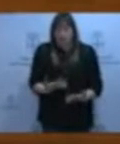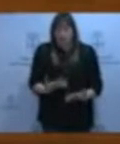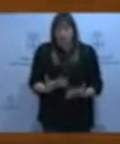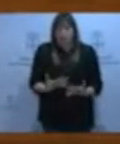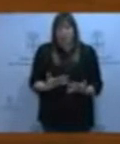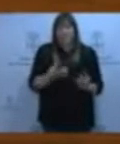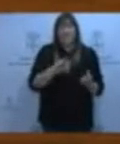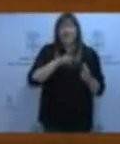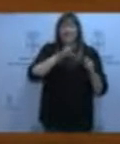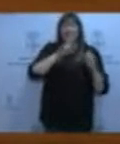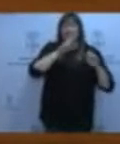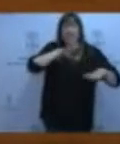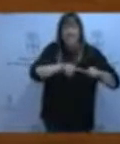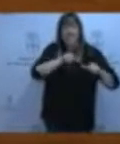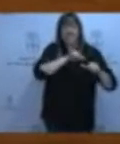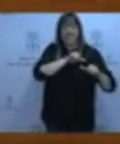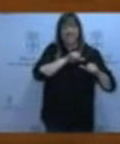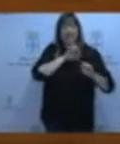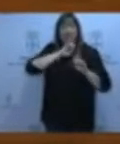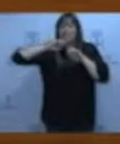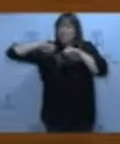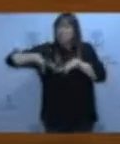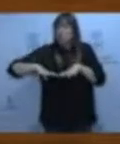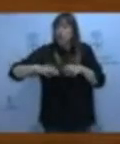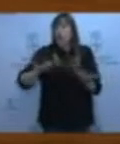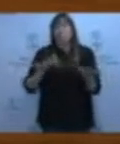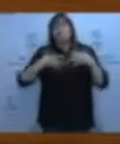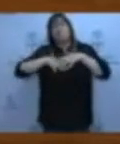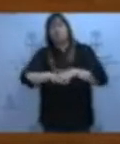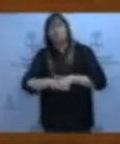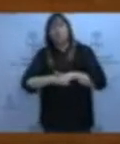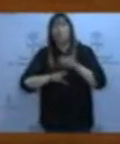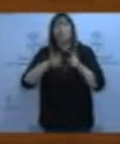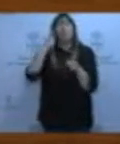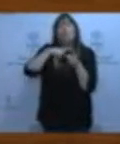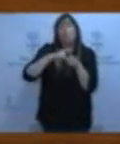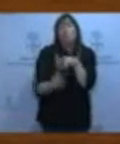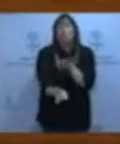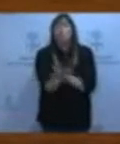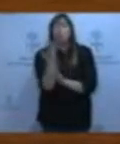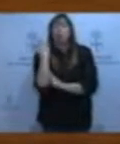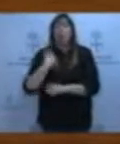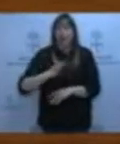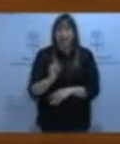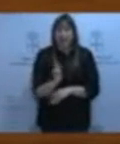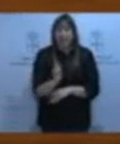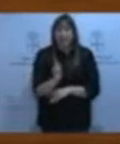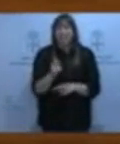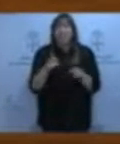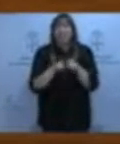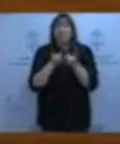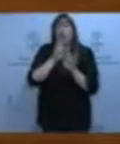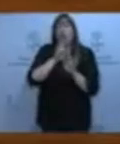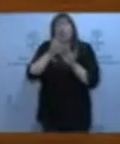la leyenda y la historia, pero que desde luego cuenta con tantos vestigios e incluso prácticas de devoción popular